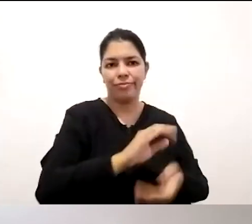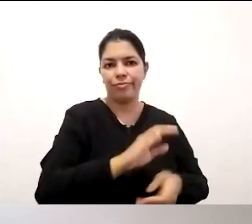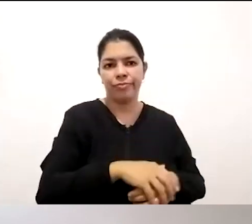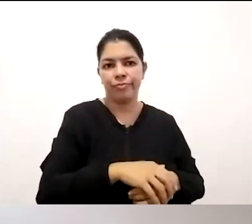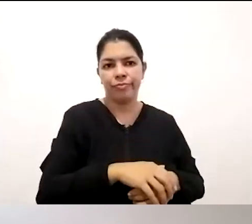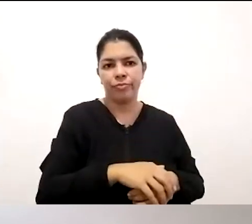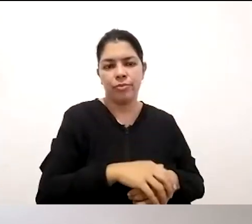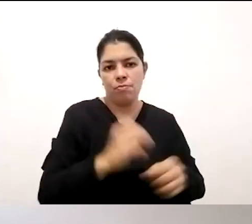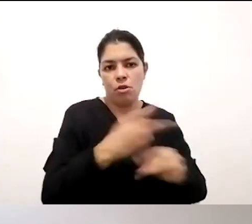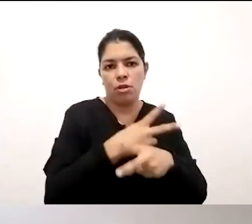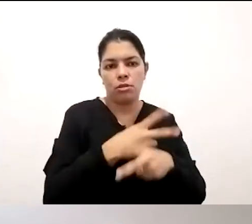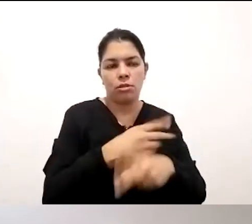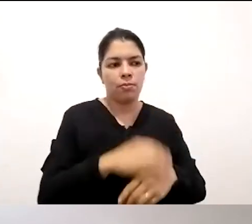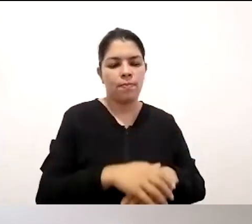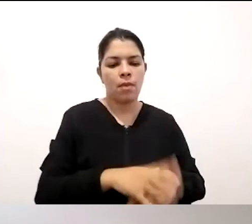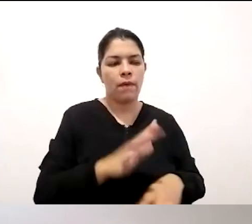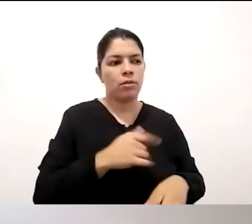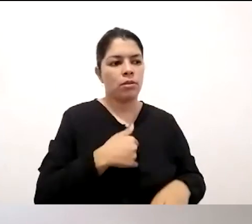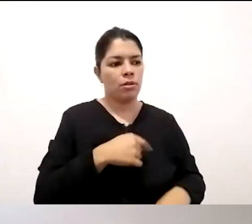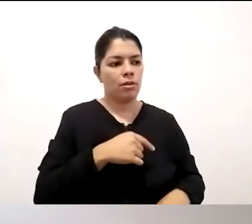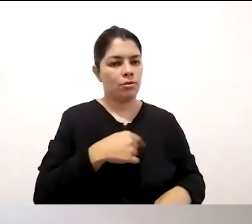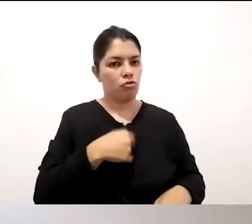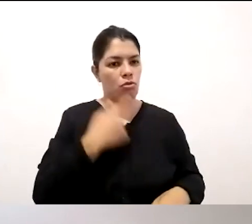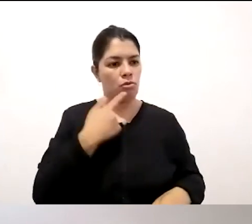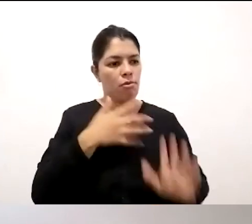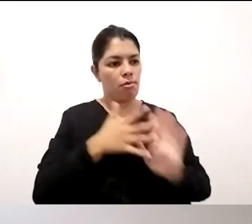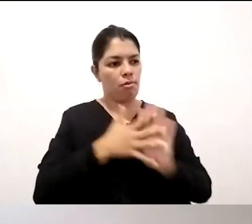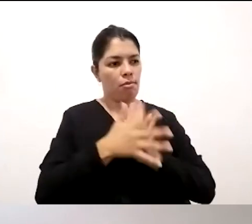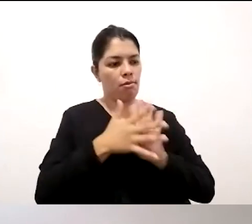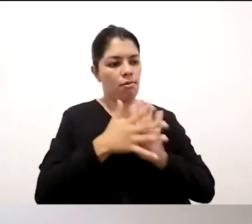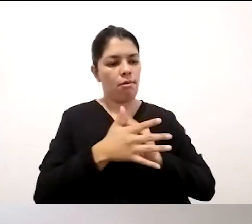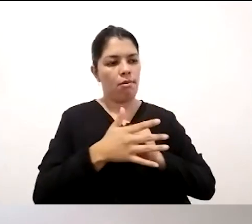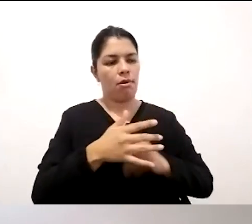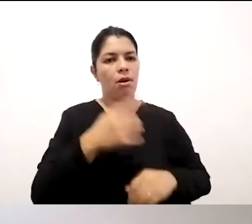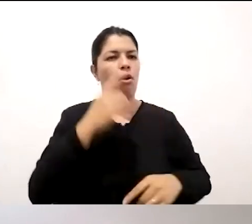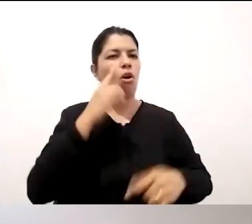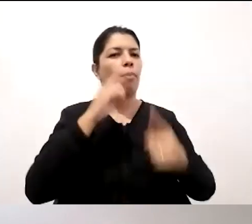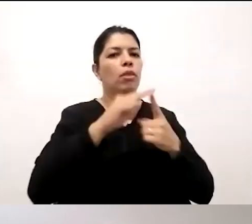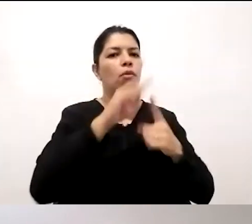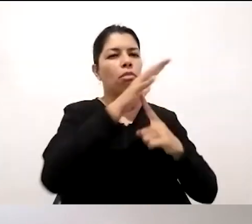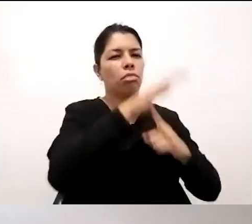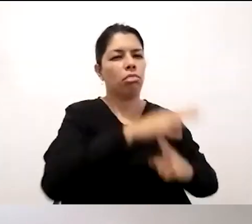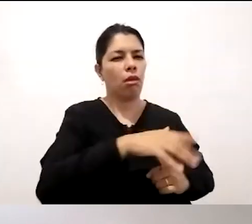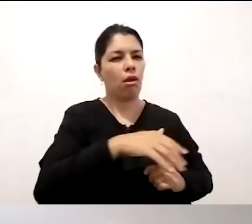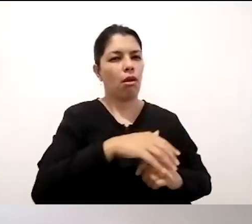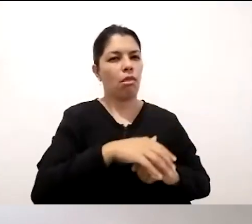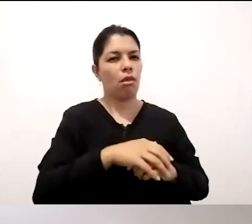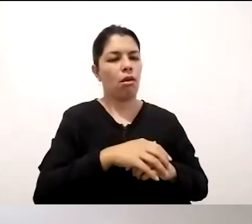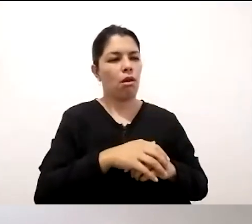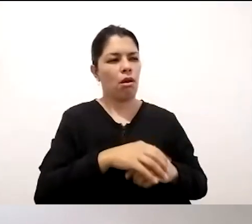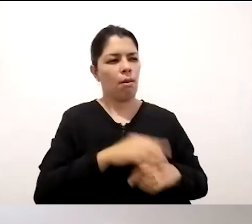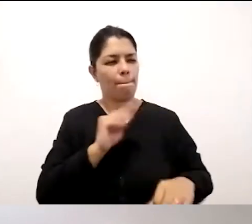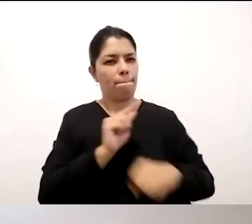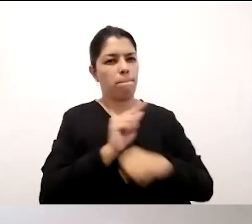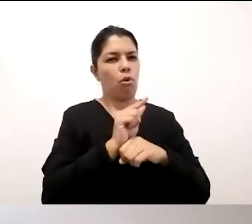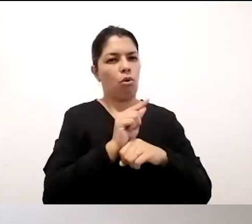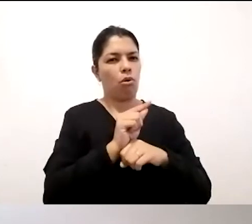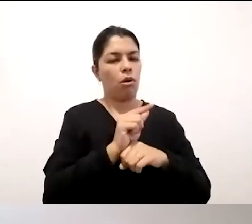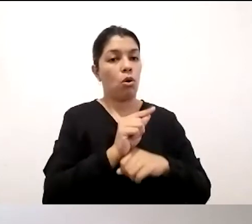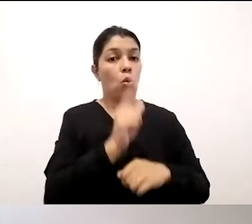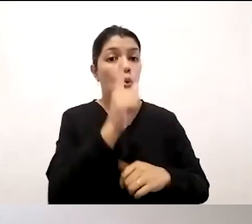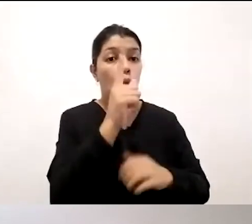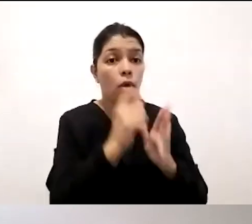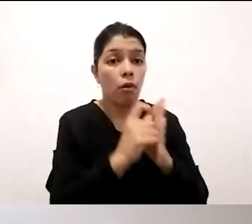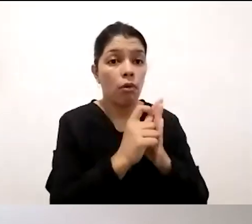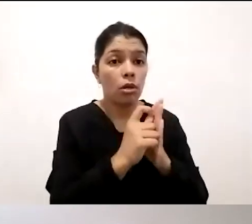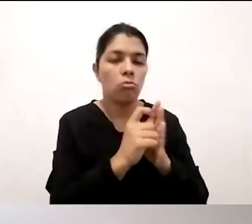una intención de degradar, de insultar o de humillar al otro, ¿sí? Una única vez o de manera muy repetida durante